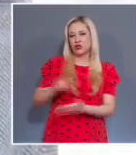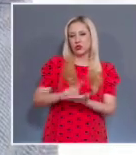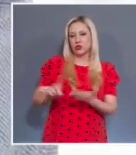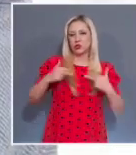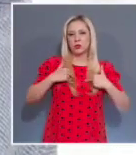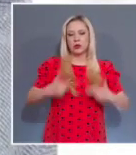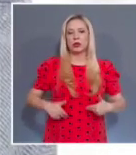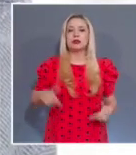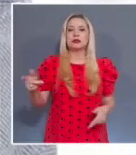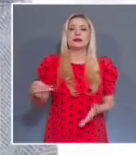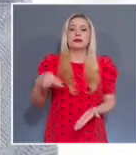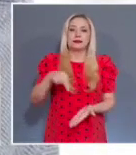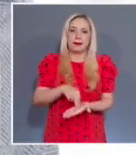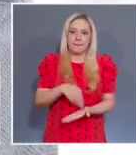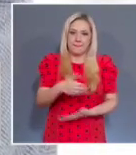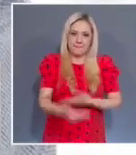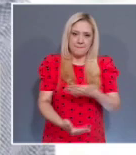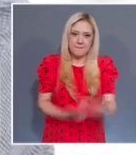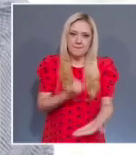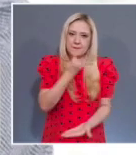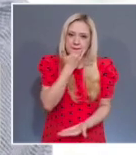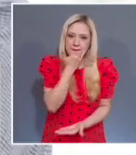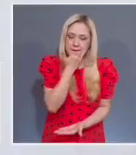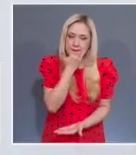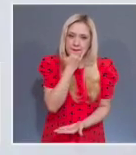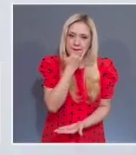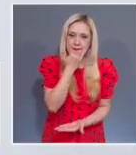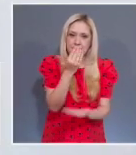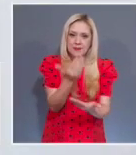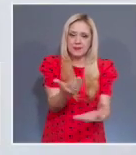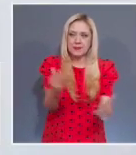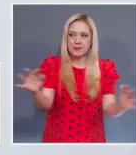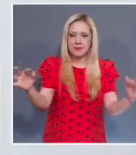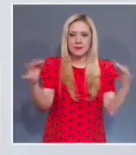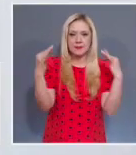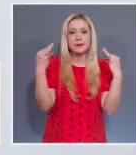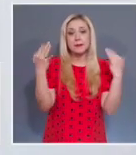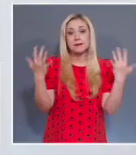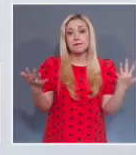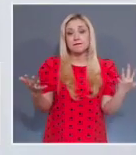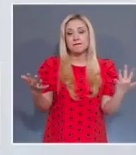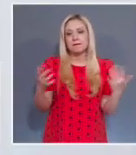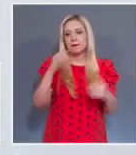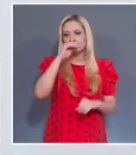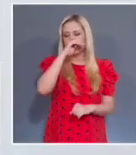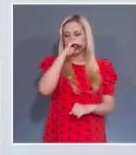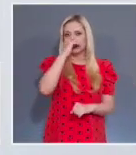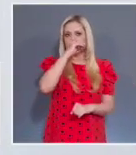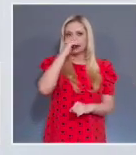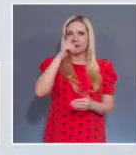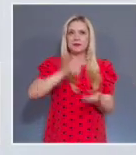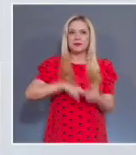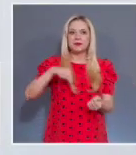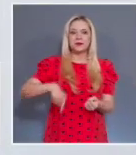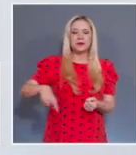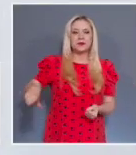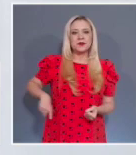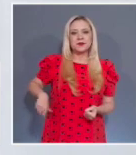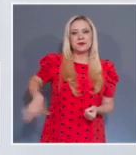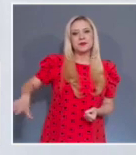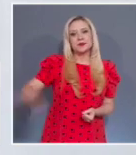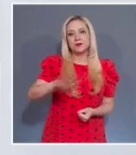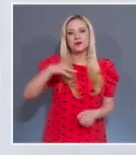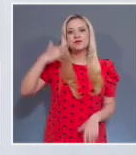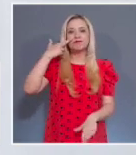iniciar una ruta de construcción de un Estado cuya responsabilidad